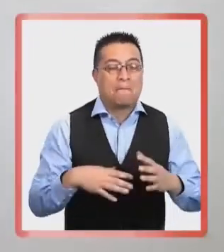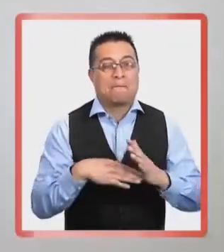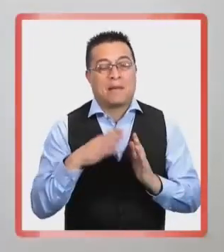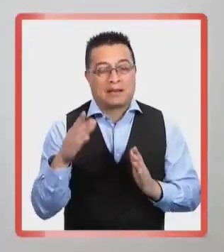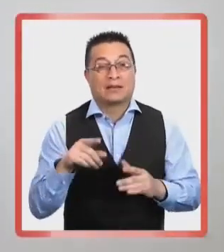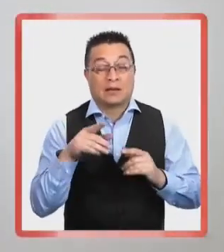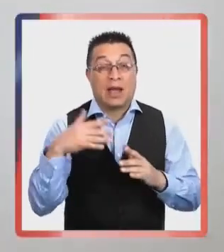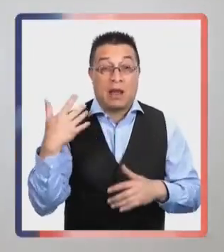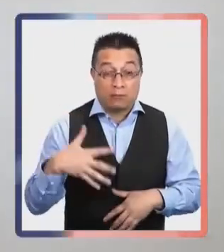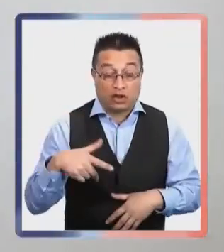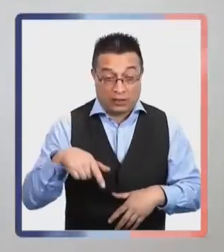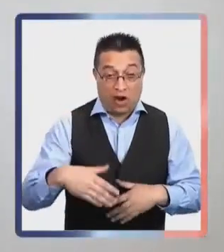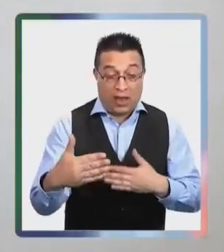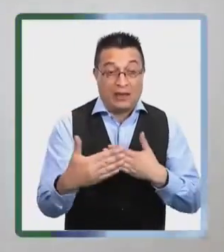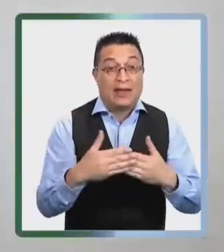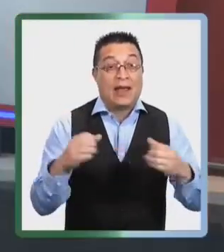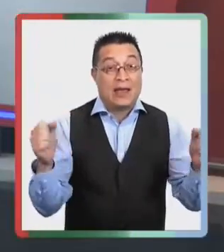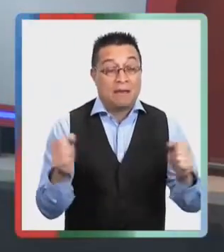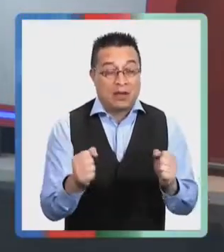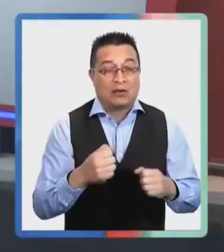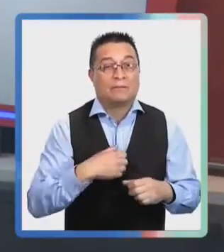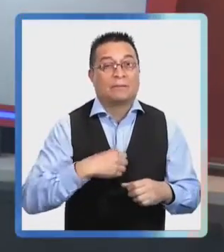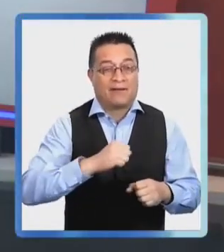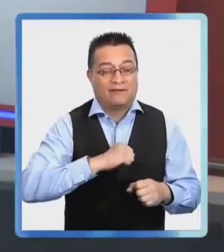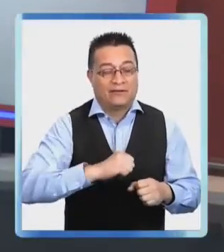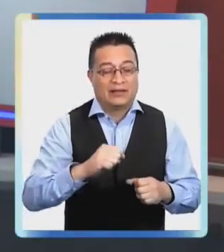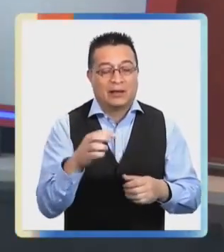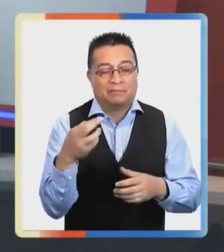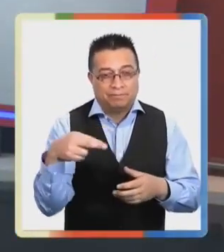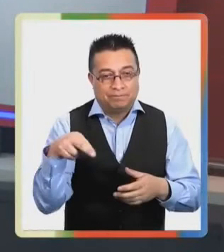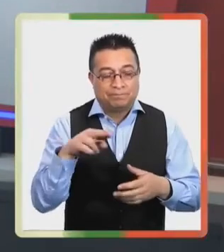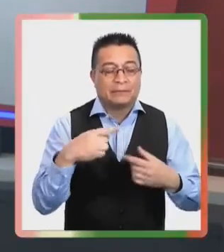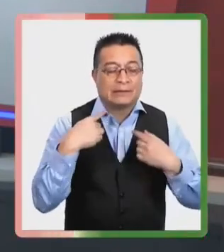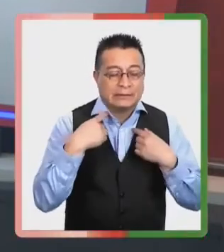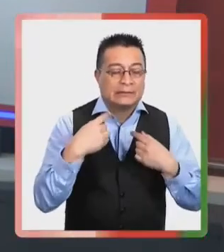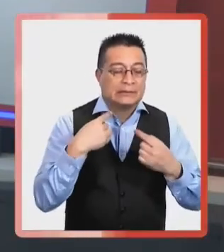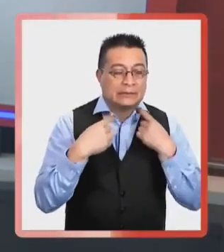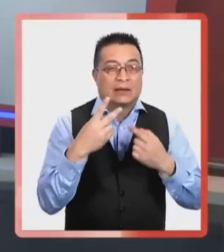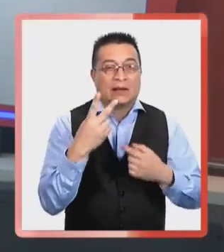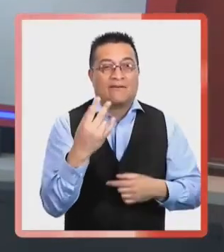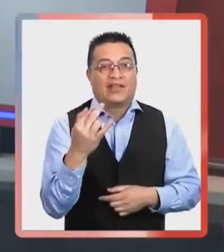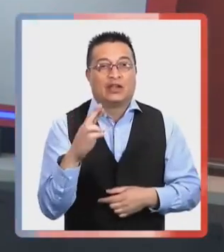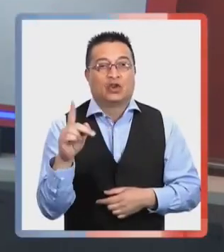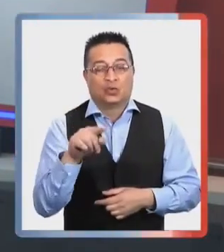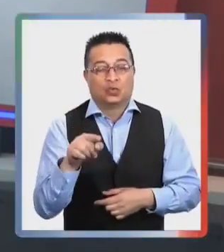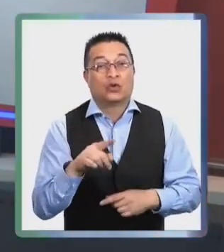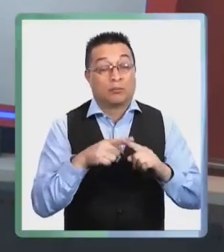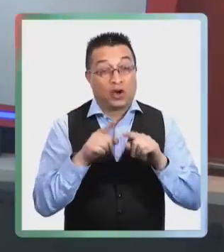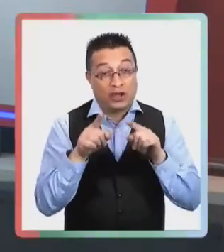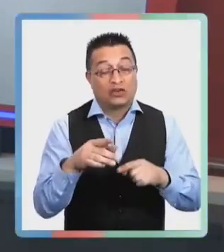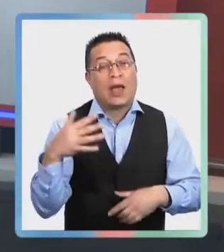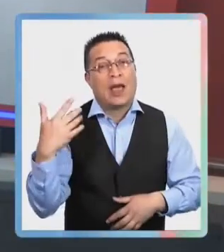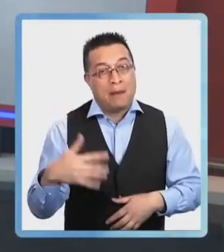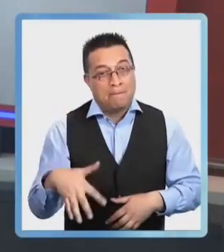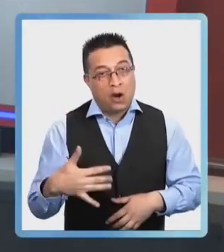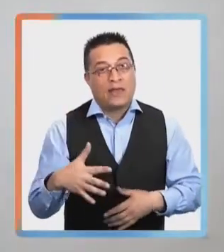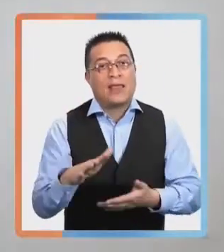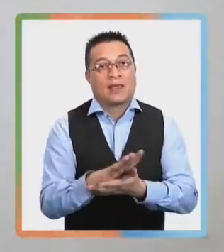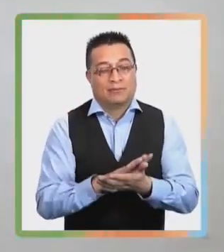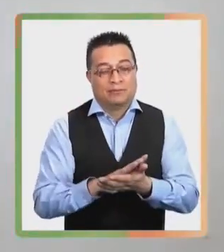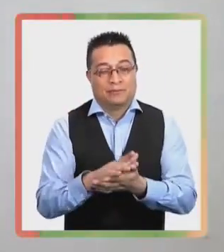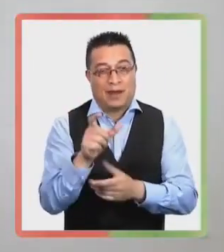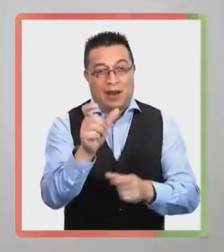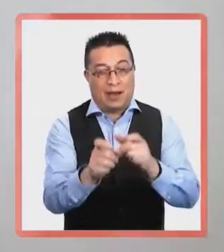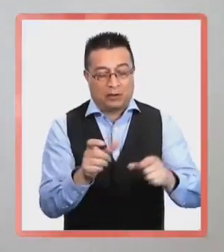pueden producir mayores descompensaciones. Es súper importante ahora en el invierno es evitar las descompensaciones por virus.